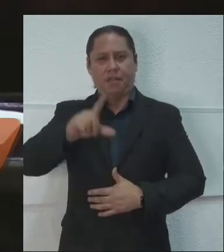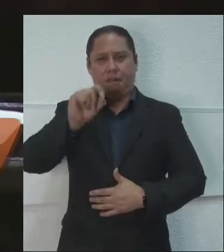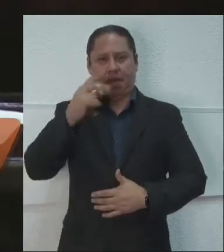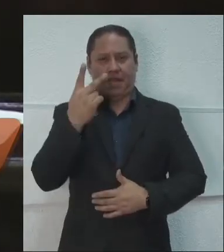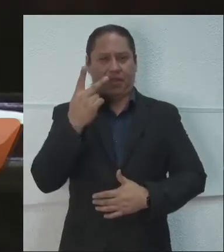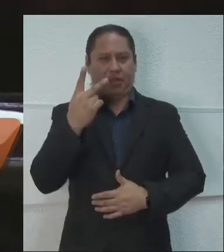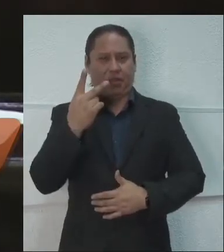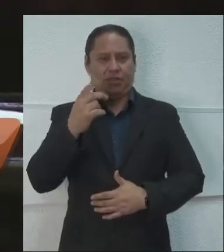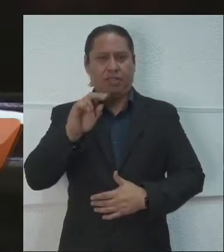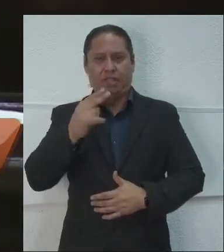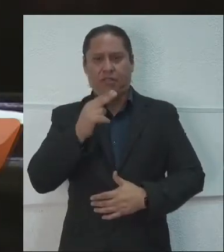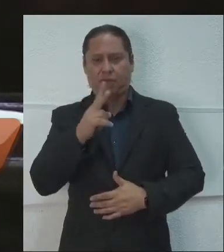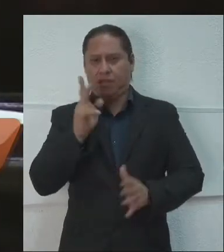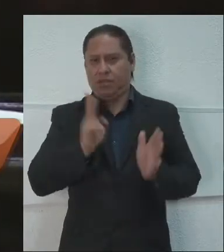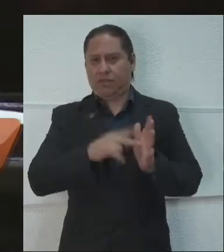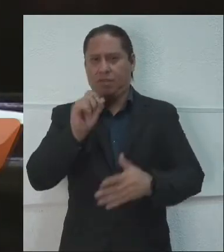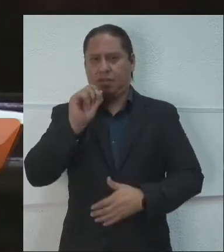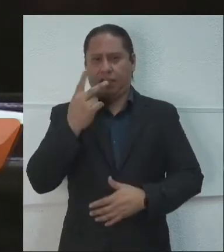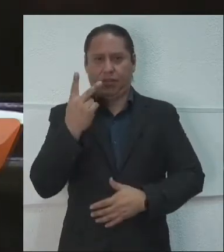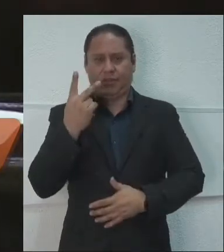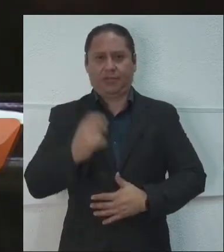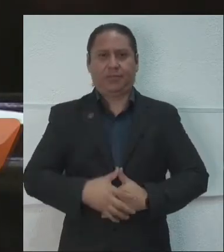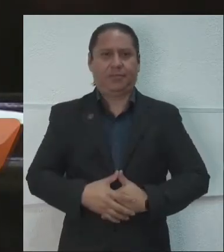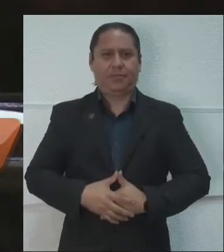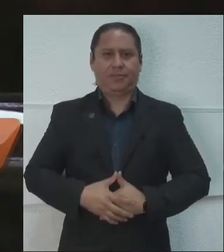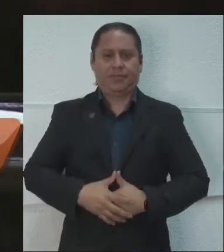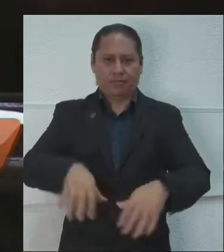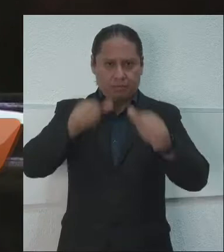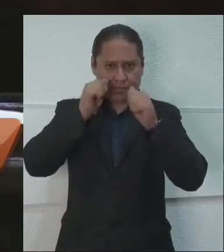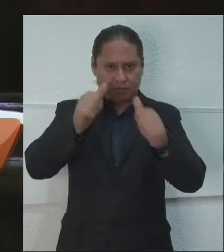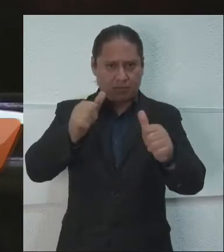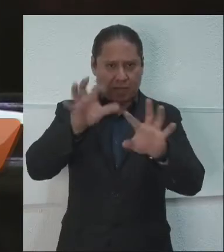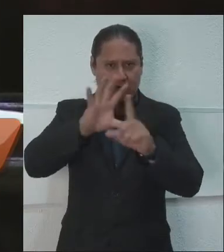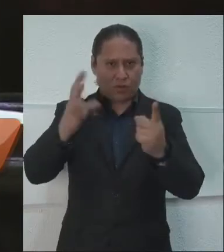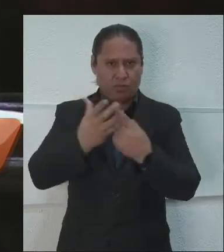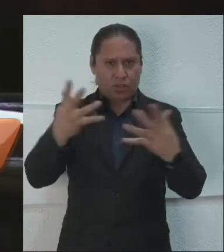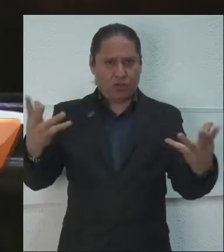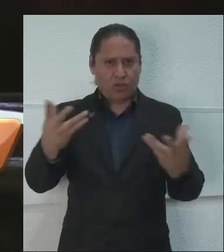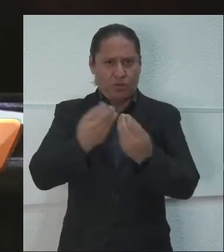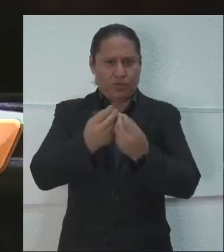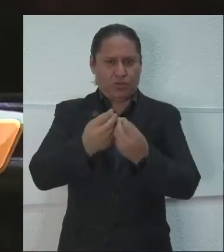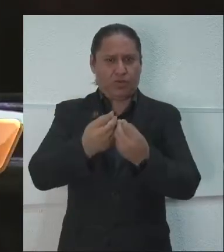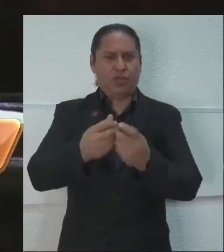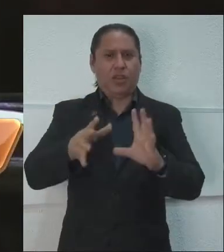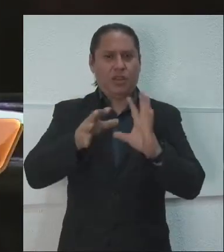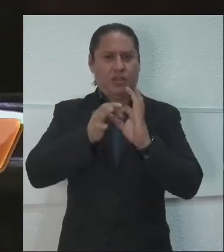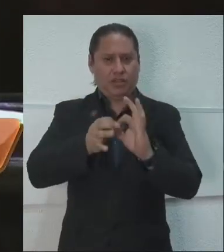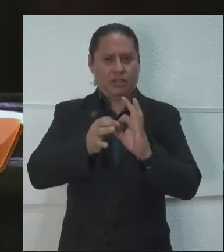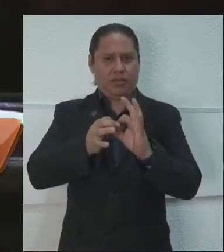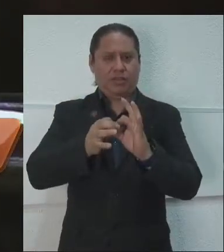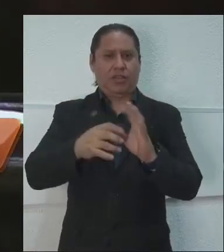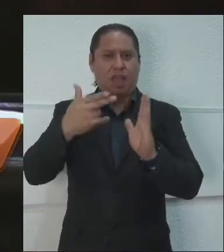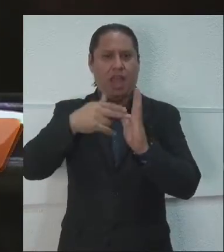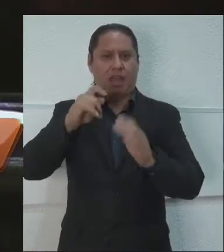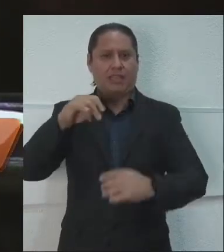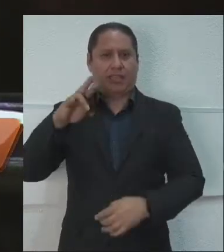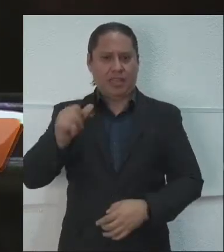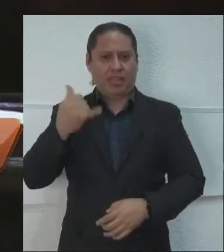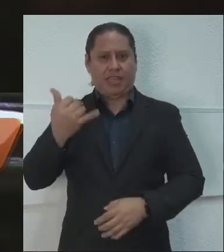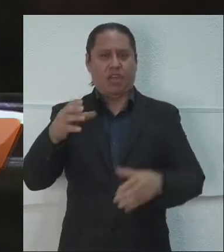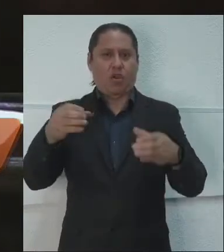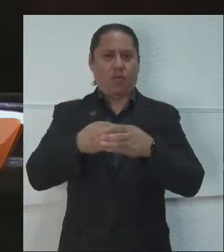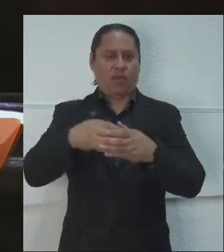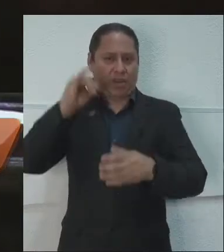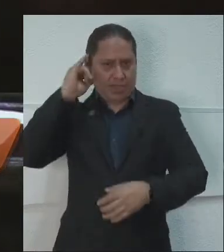22 días del mes de noviembre del 2022. Atentamente por las Comisiones Unidas de Hacienda y de Pueblos y Comunidades Indígenas